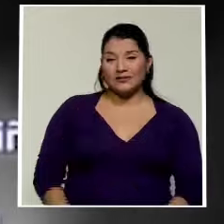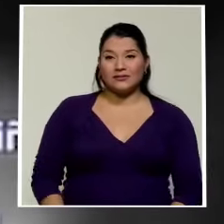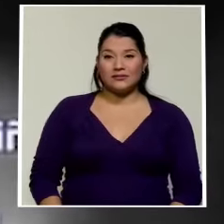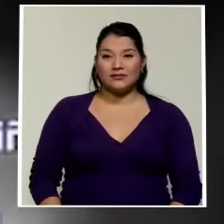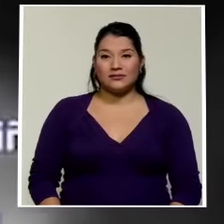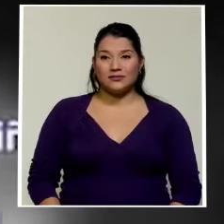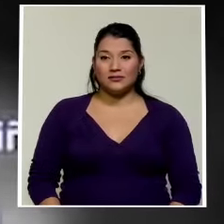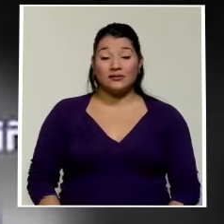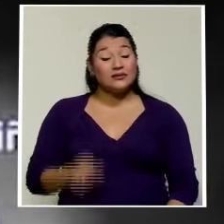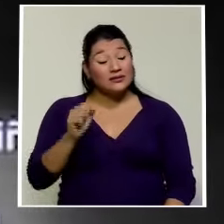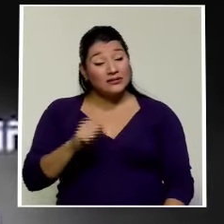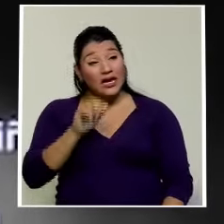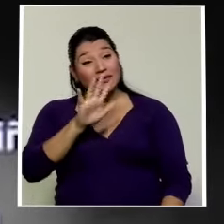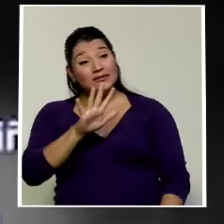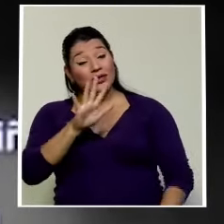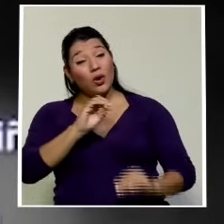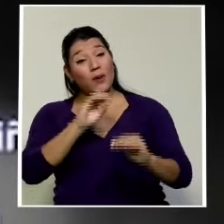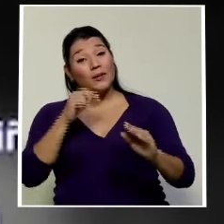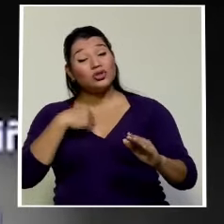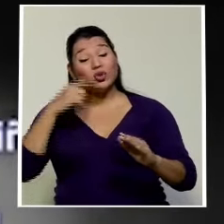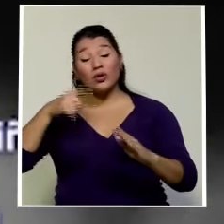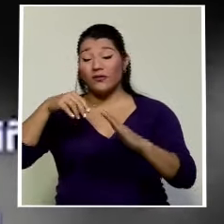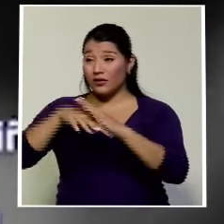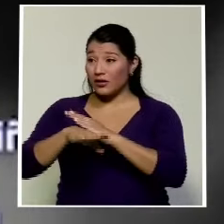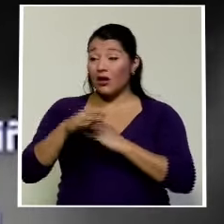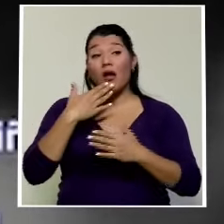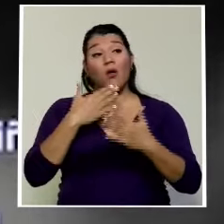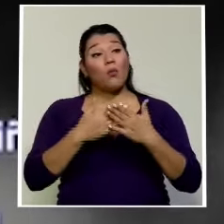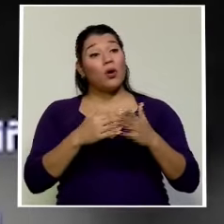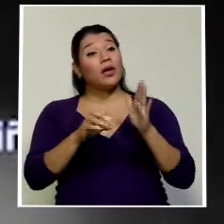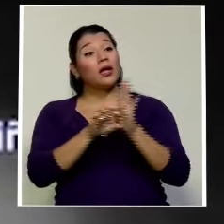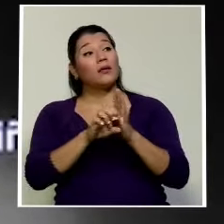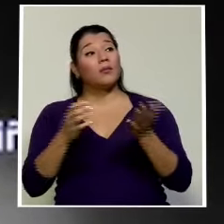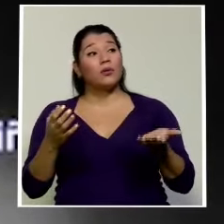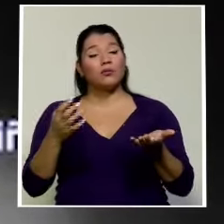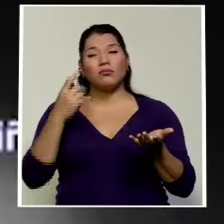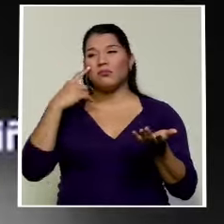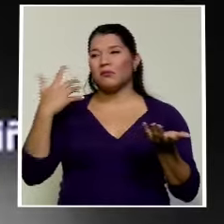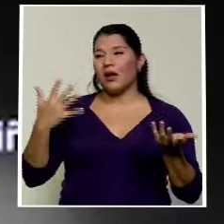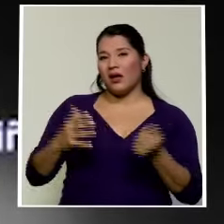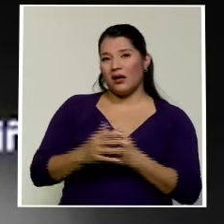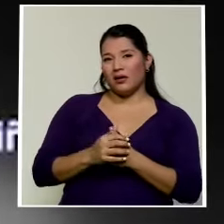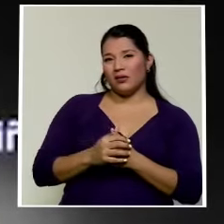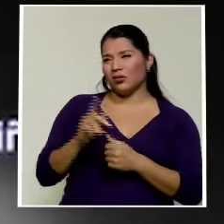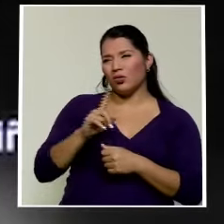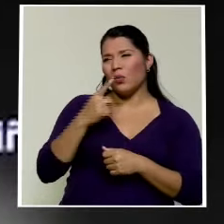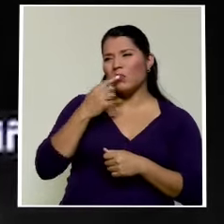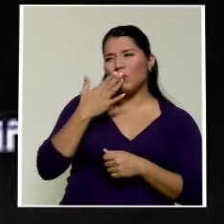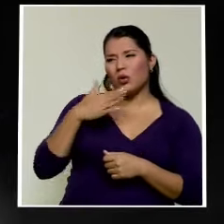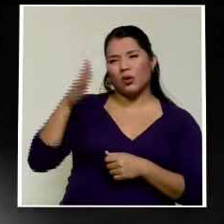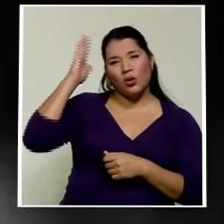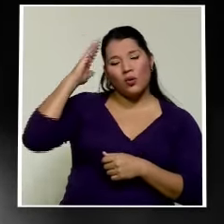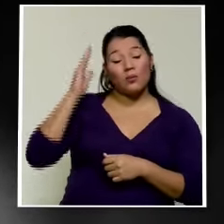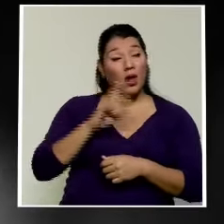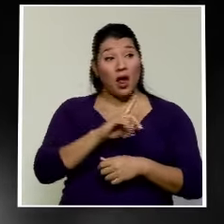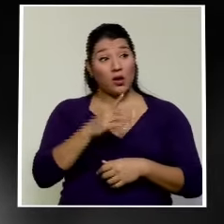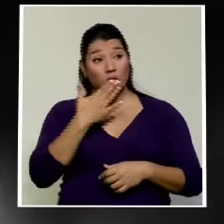Sí, a las 5 de la mañana tengo que estar. Buen ejemplo están dando, ¿ah? Buen ejemplo. Es que ejemplo, no hablemos de hipocresía, pero sí. Es